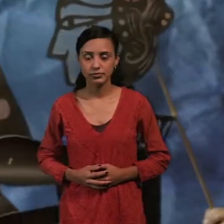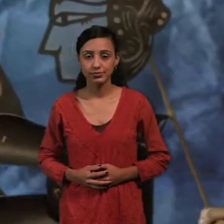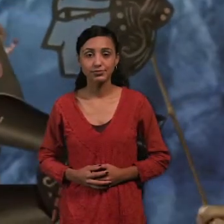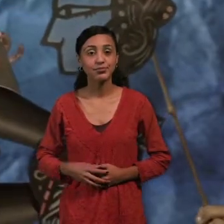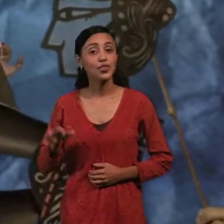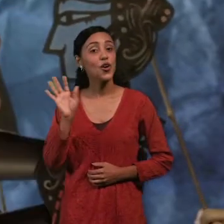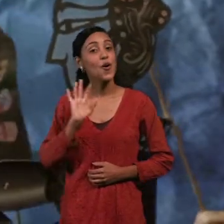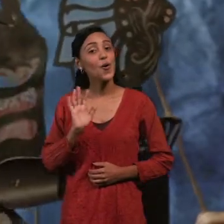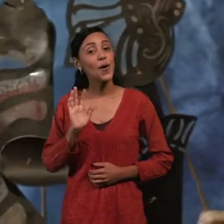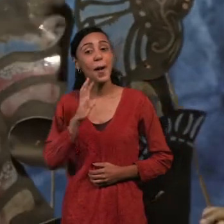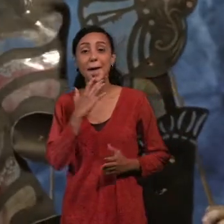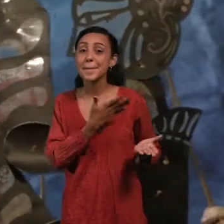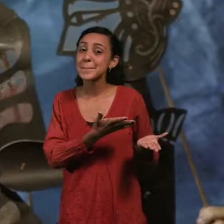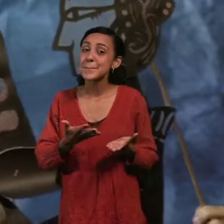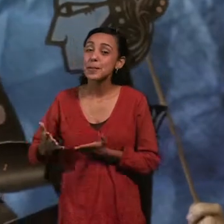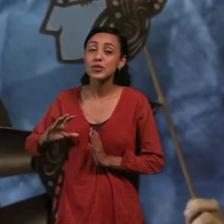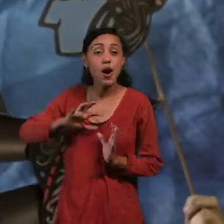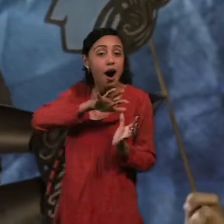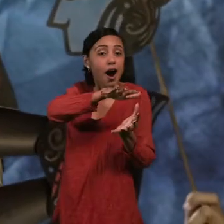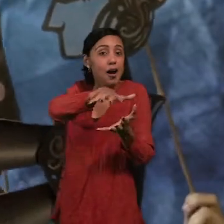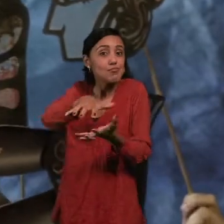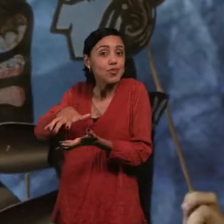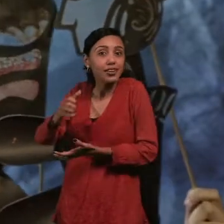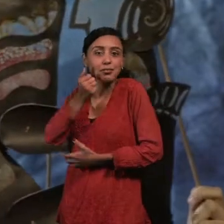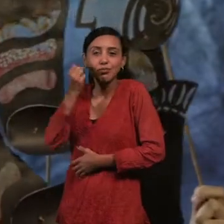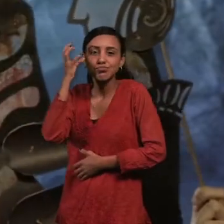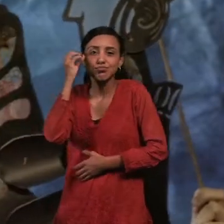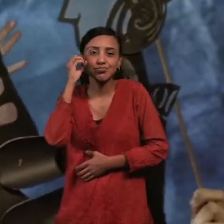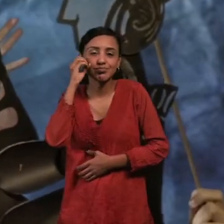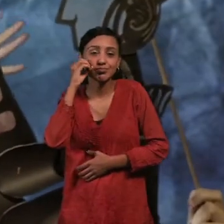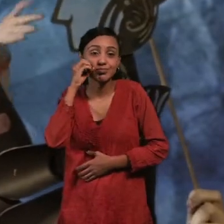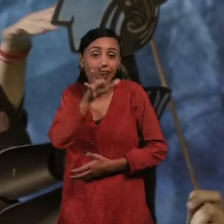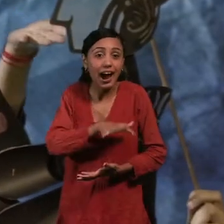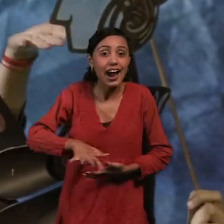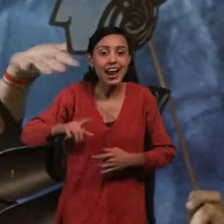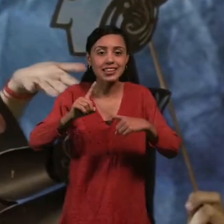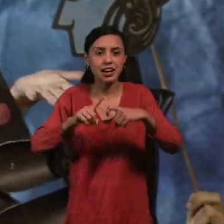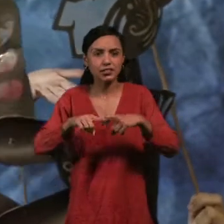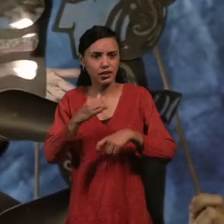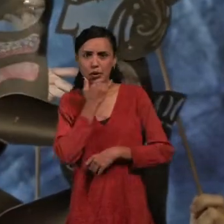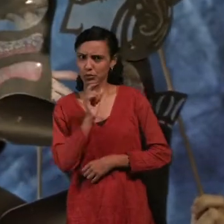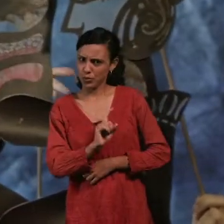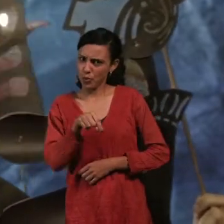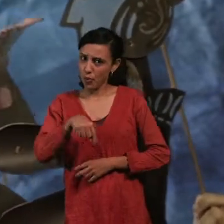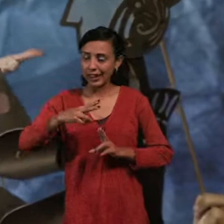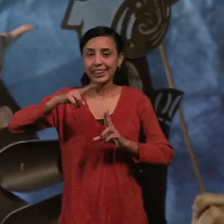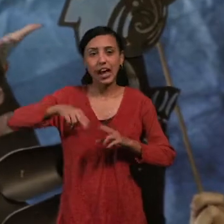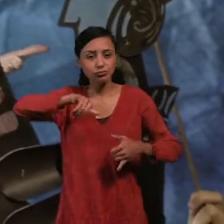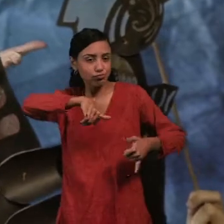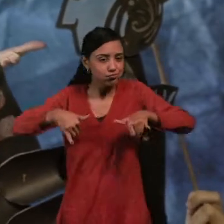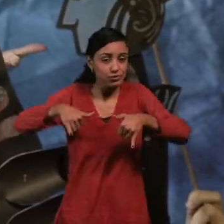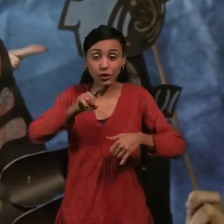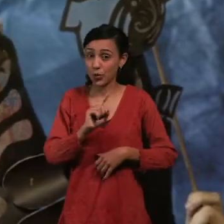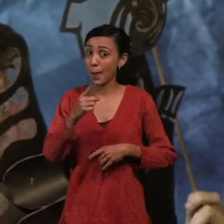Hola, bienvenidos al planeta más creativo de la galaxia K. No te has equivocado, hoy no vamos a hablar de teatro de títeres, pero sí